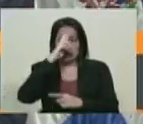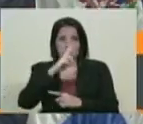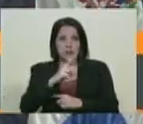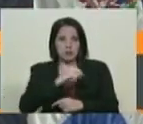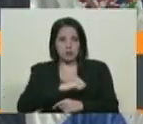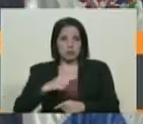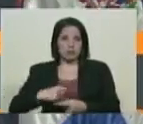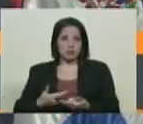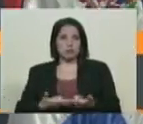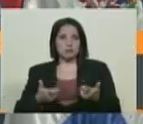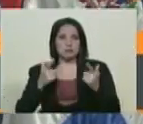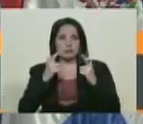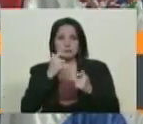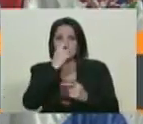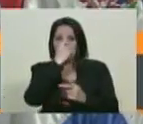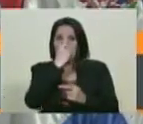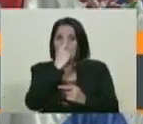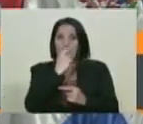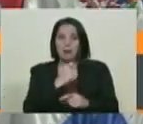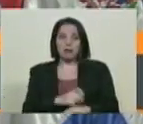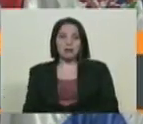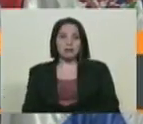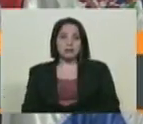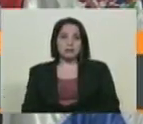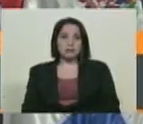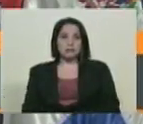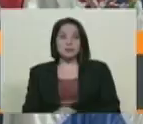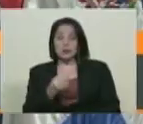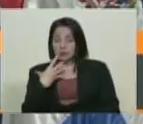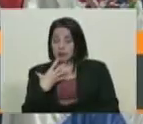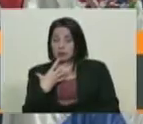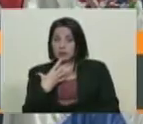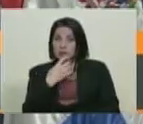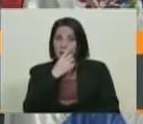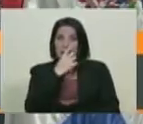soberanía. ¿Cómo no? ¿Cómo le va?